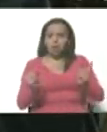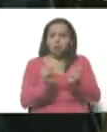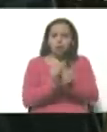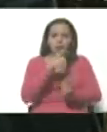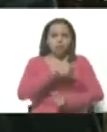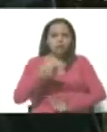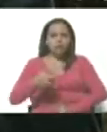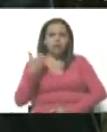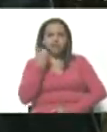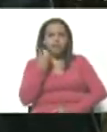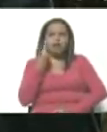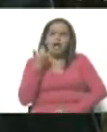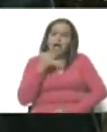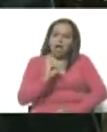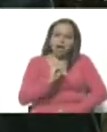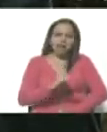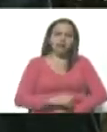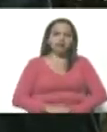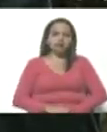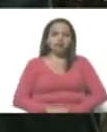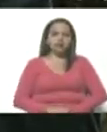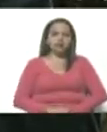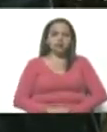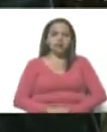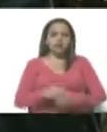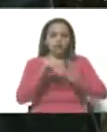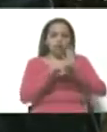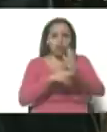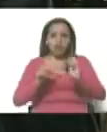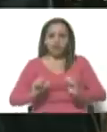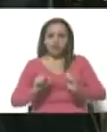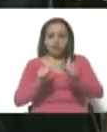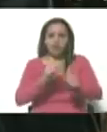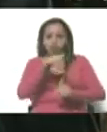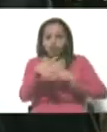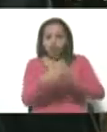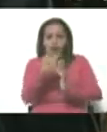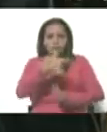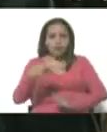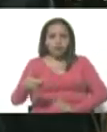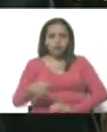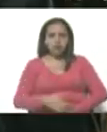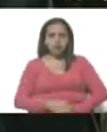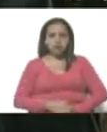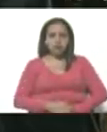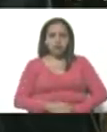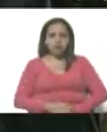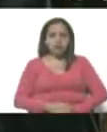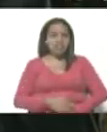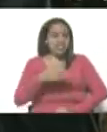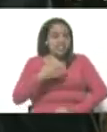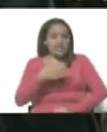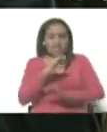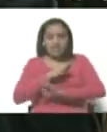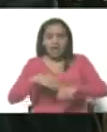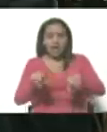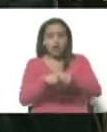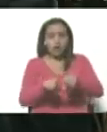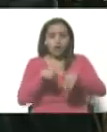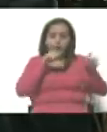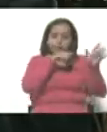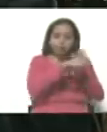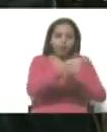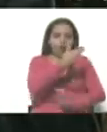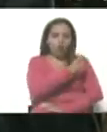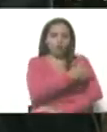allí sí estamos cumpliendo el protocolo original, que todo paciente asiste asintomático está hospitalizado, bien sea en